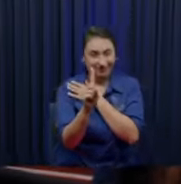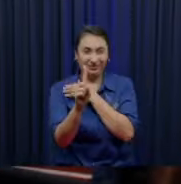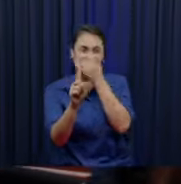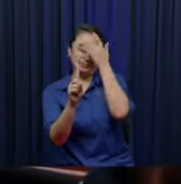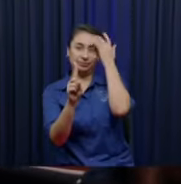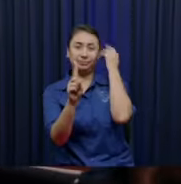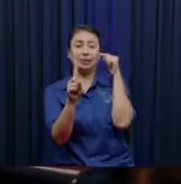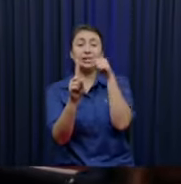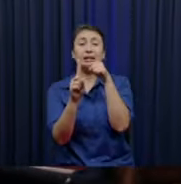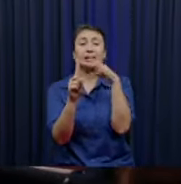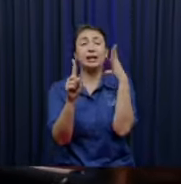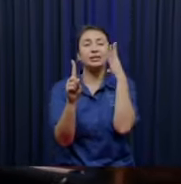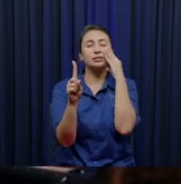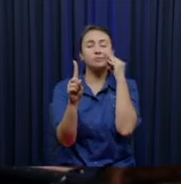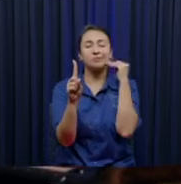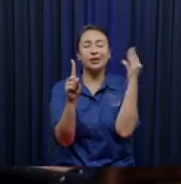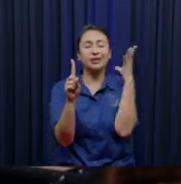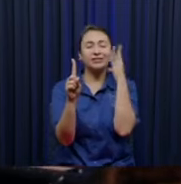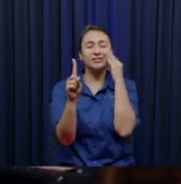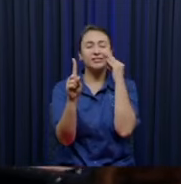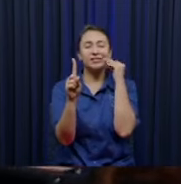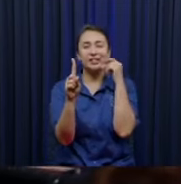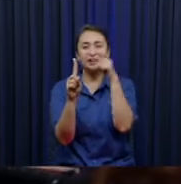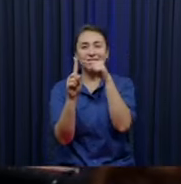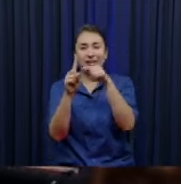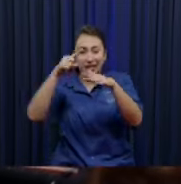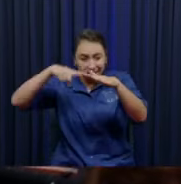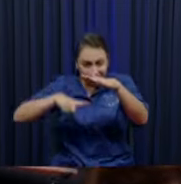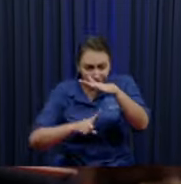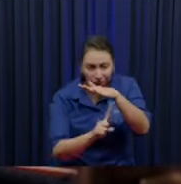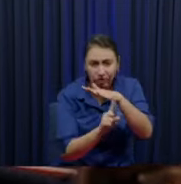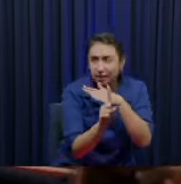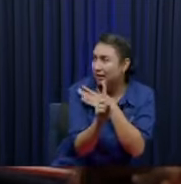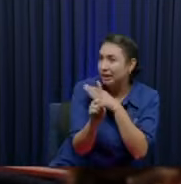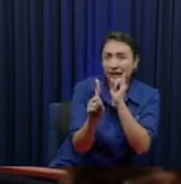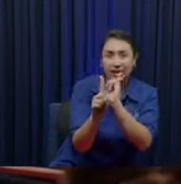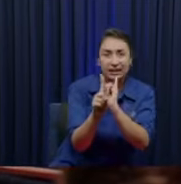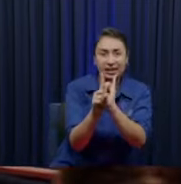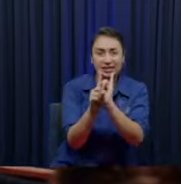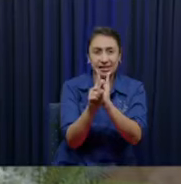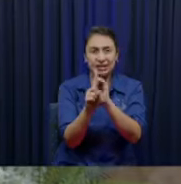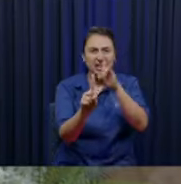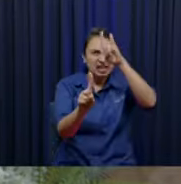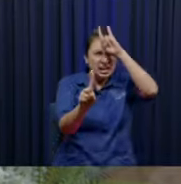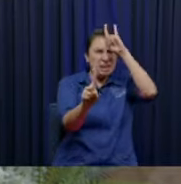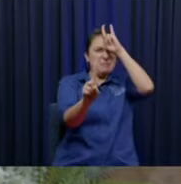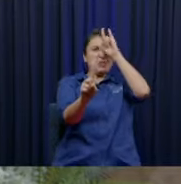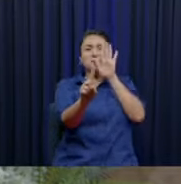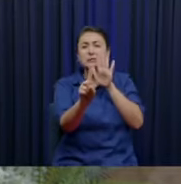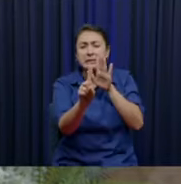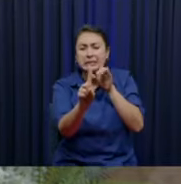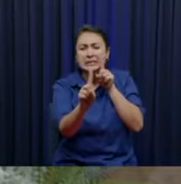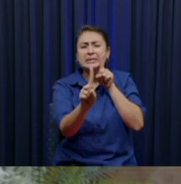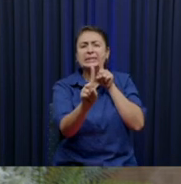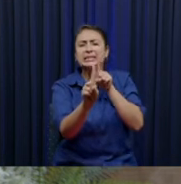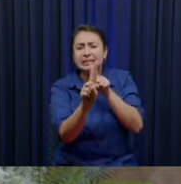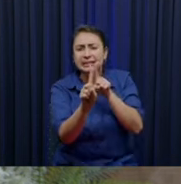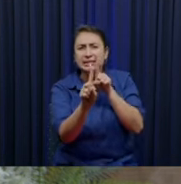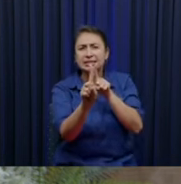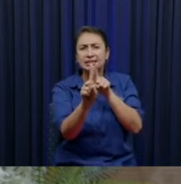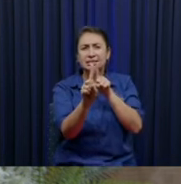Pero la experiencia de este hombre es que él entró a la iglesia y se paró el enemigo. Y entonces él hace un himno que